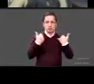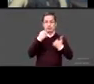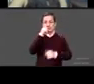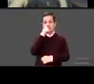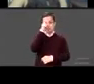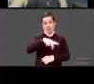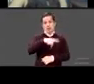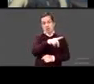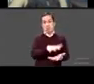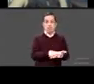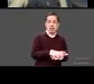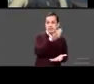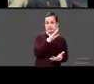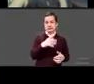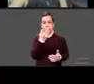hombres, ¿no?